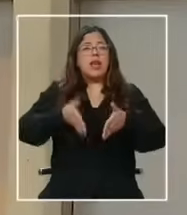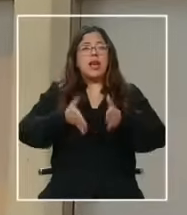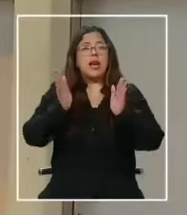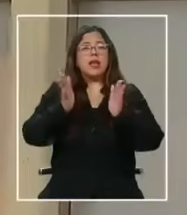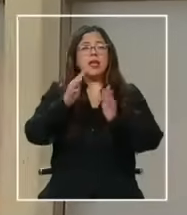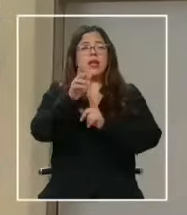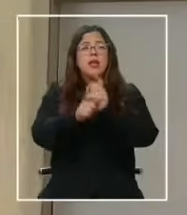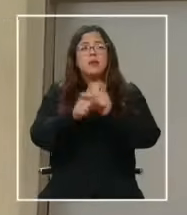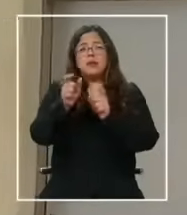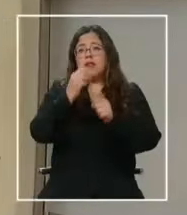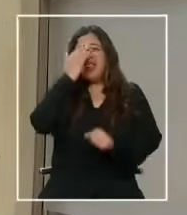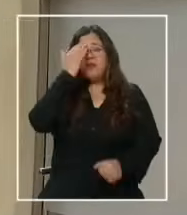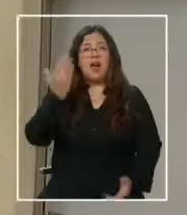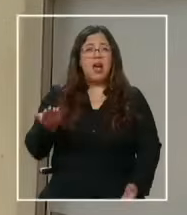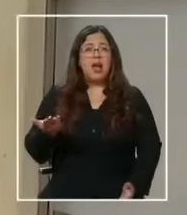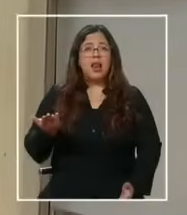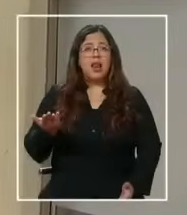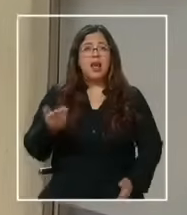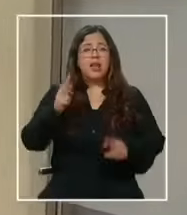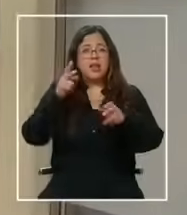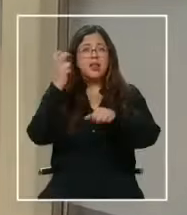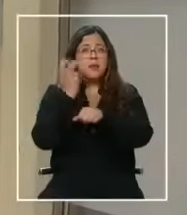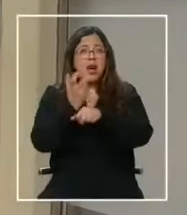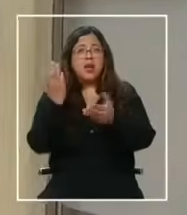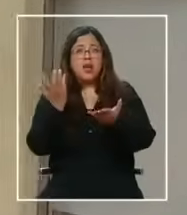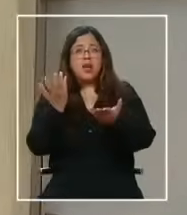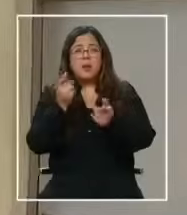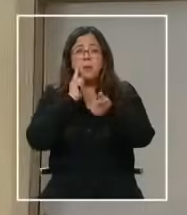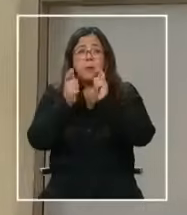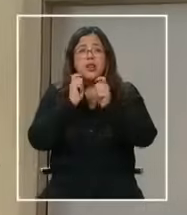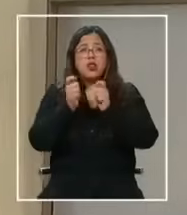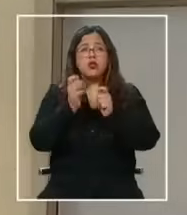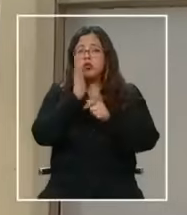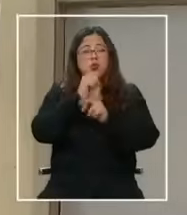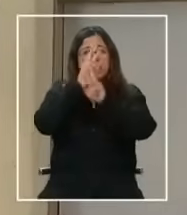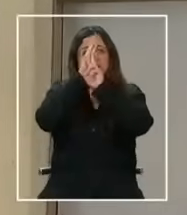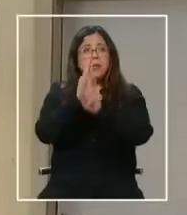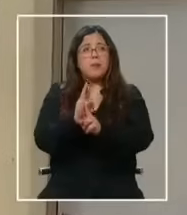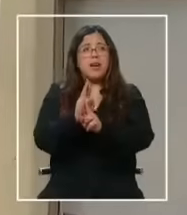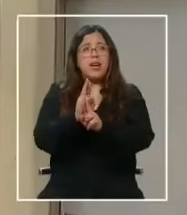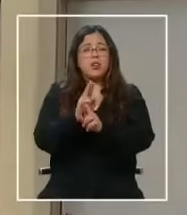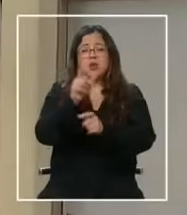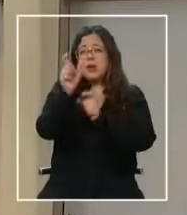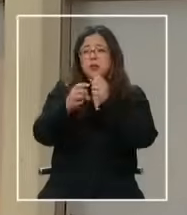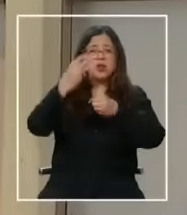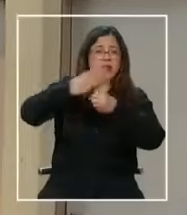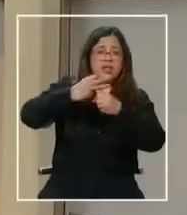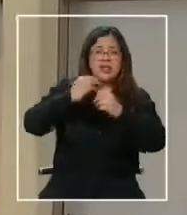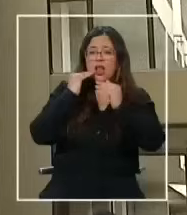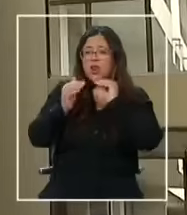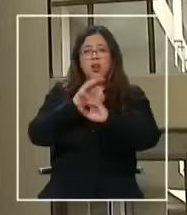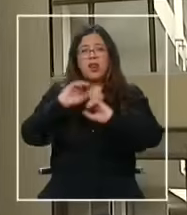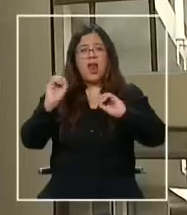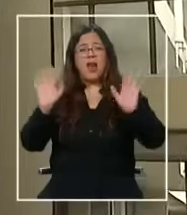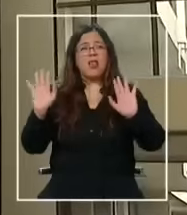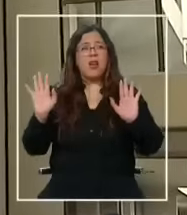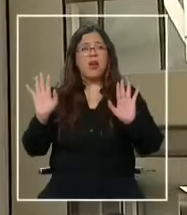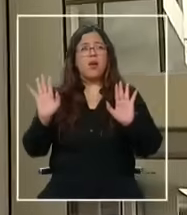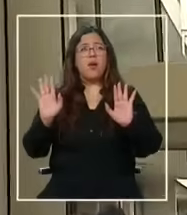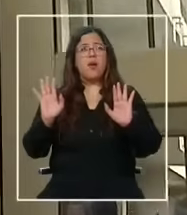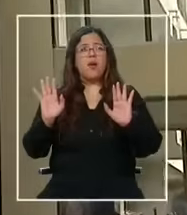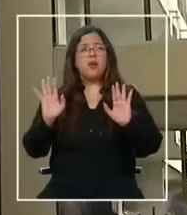porque la gente está muy mala y estas encerronas están demasiado peligrosas ya no respetan ni a los ancianos ni a los niños nada tomo